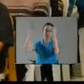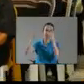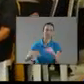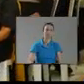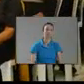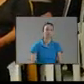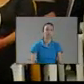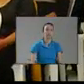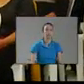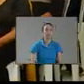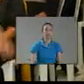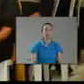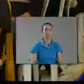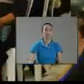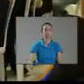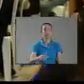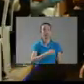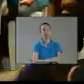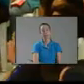Otra vez llegué donde mismo, hermano.